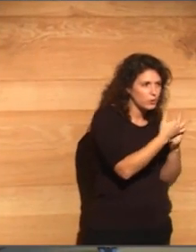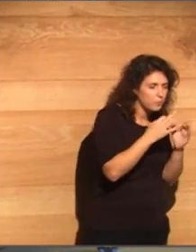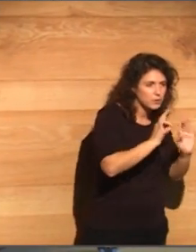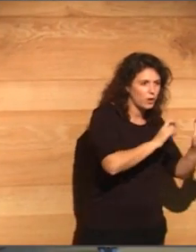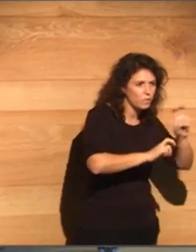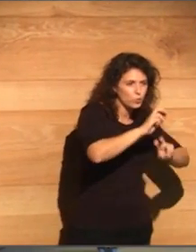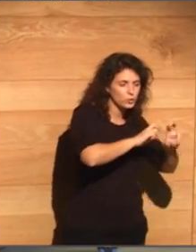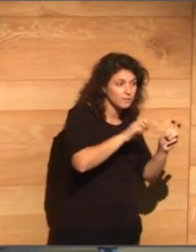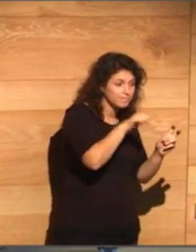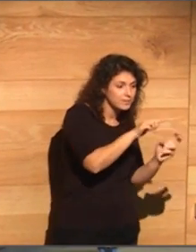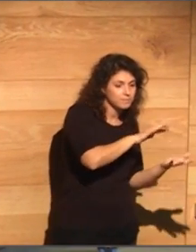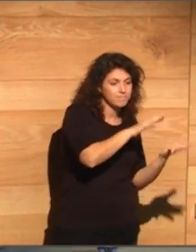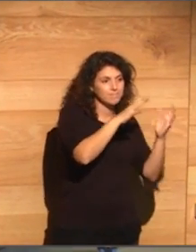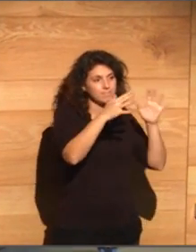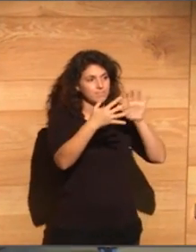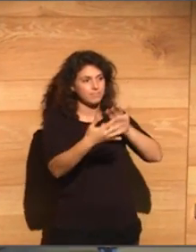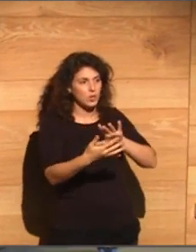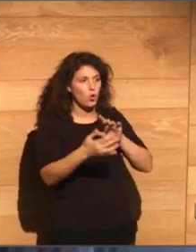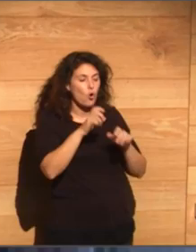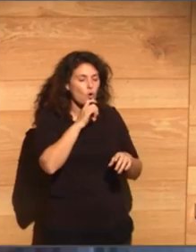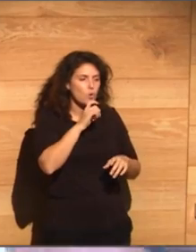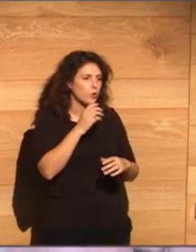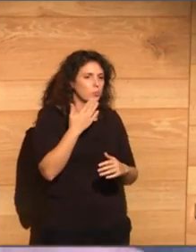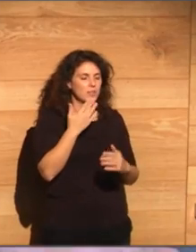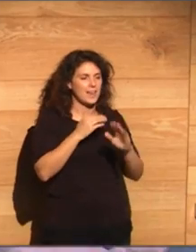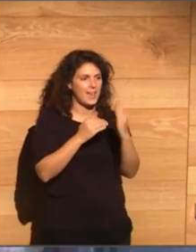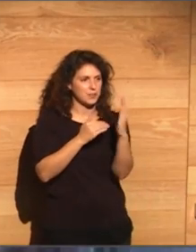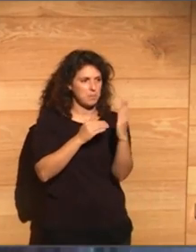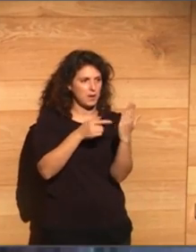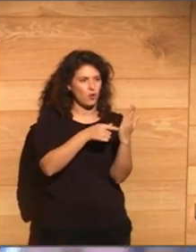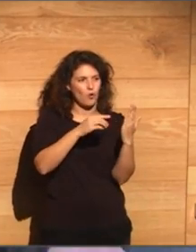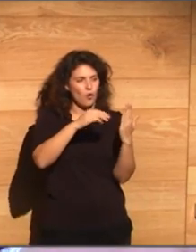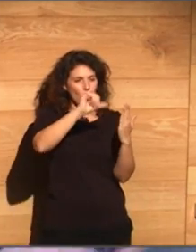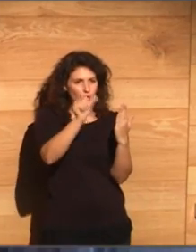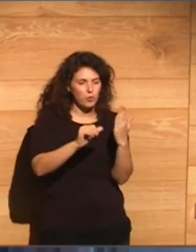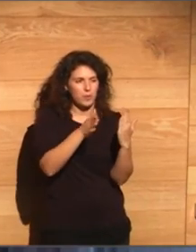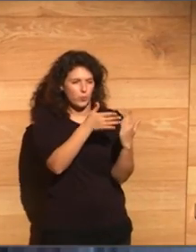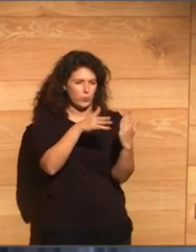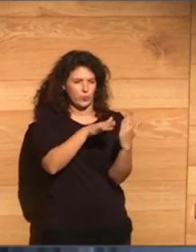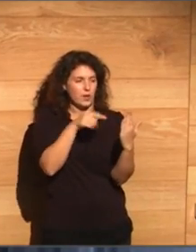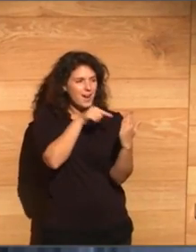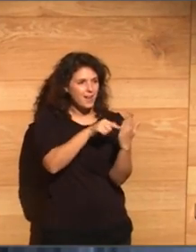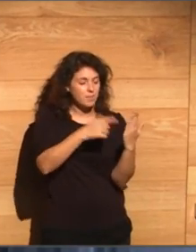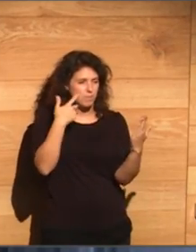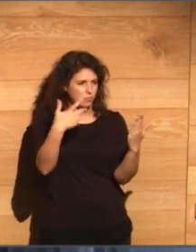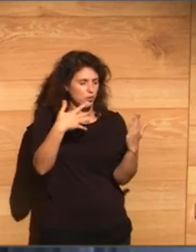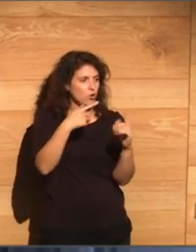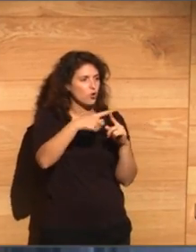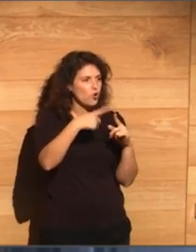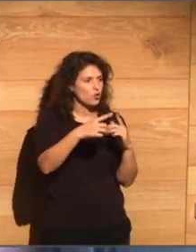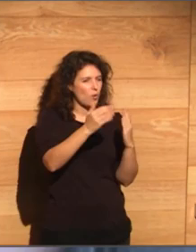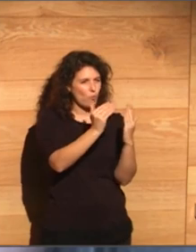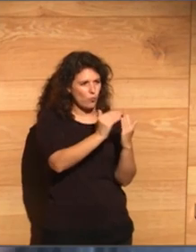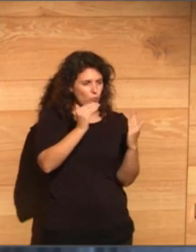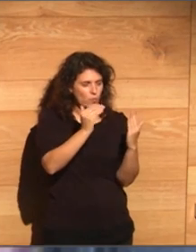esa situación particular a través de un espejo deformante que resalte los caracteres más toscos o más gruesos. De ahí que